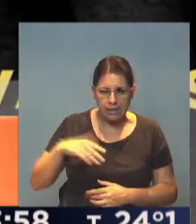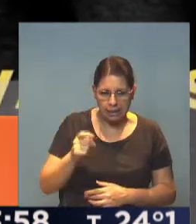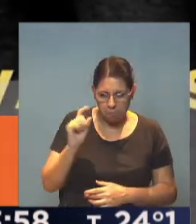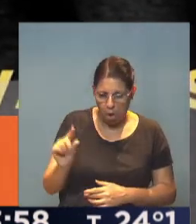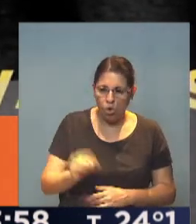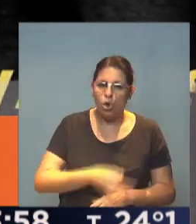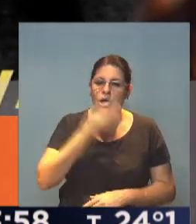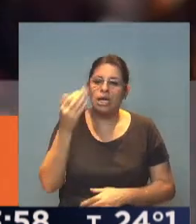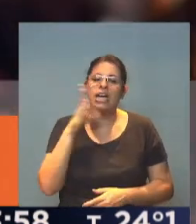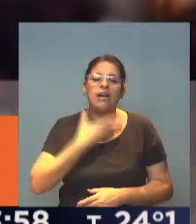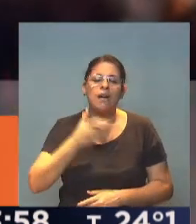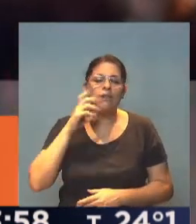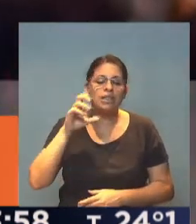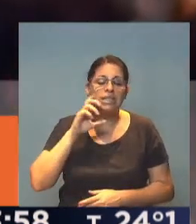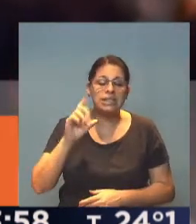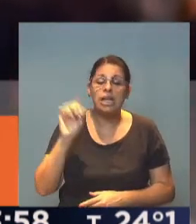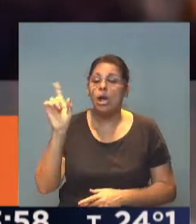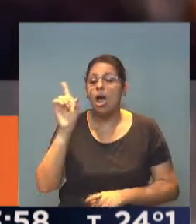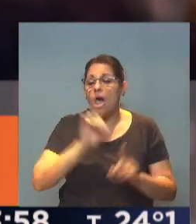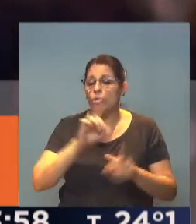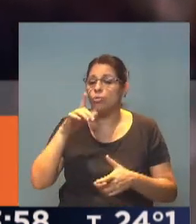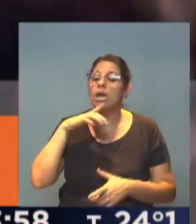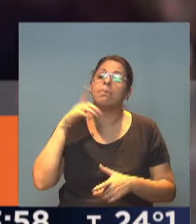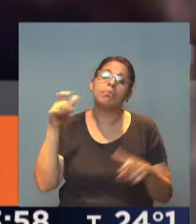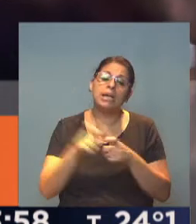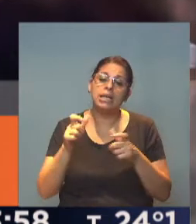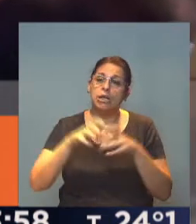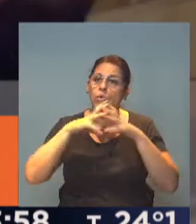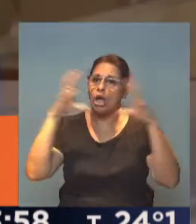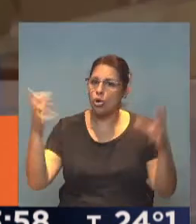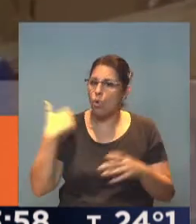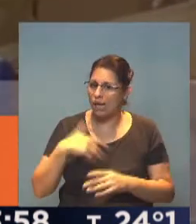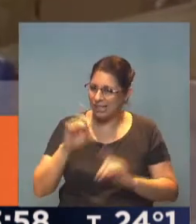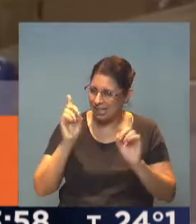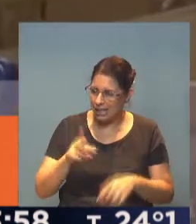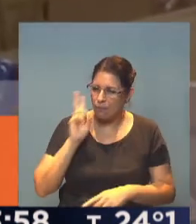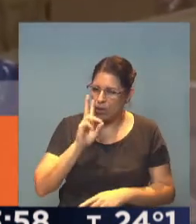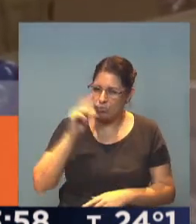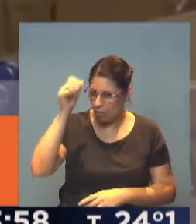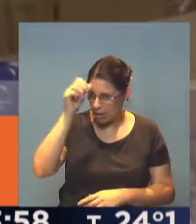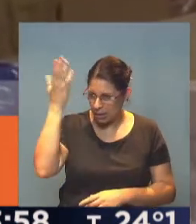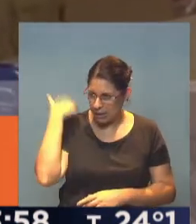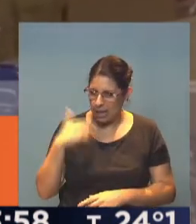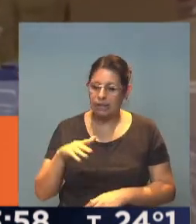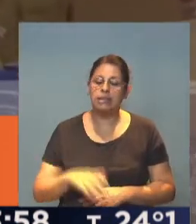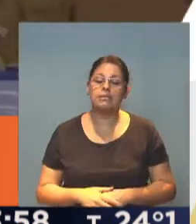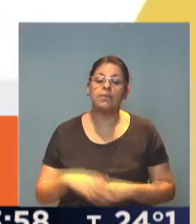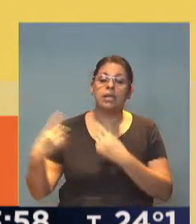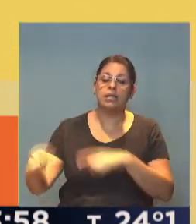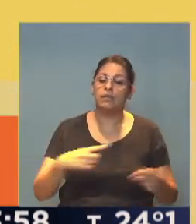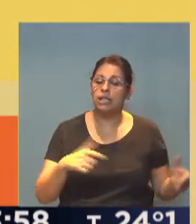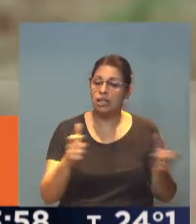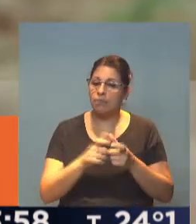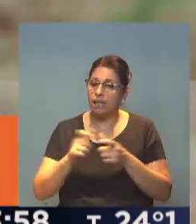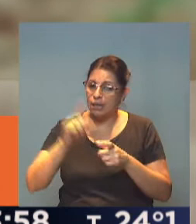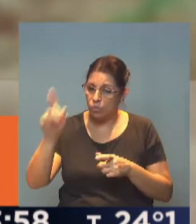aquí en el Bafisi, algunas de las películas, Los Globos de Mariano González de Argentina, que también se vio en Mar del Plata, distintas películas